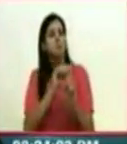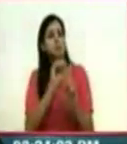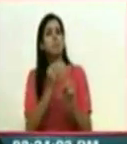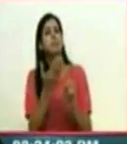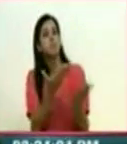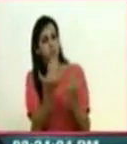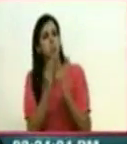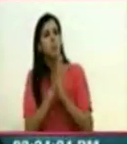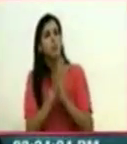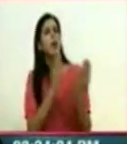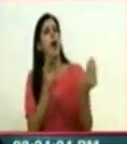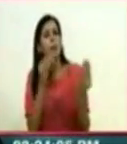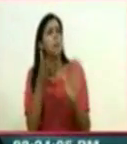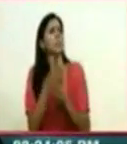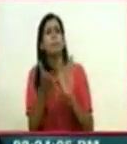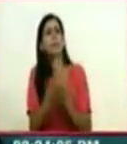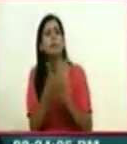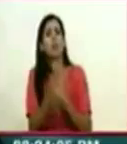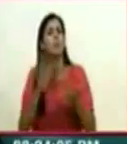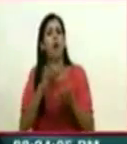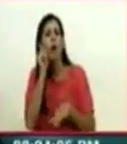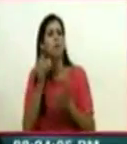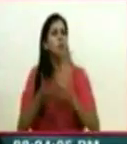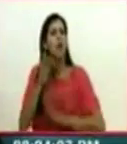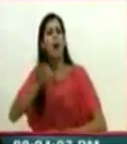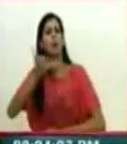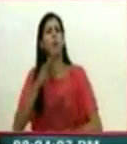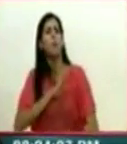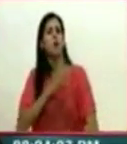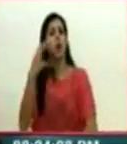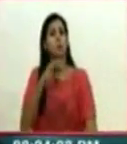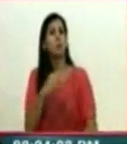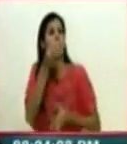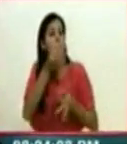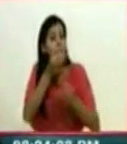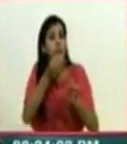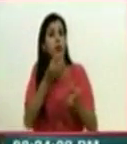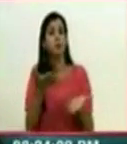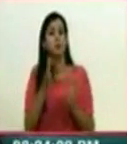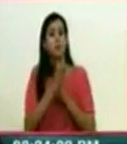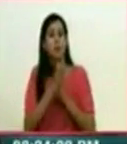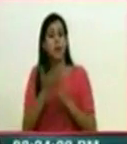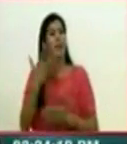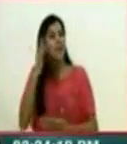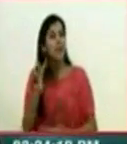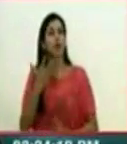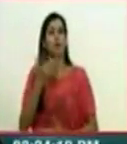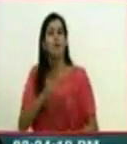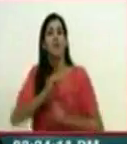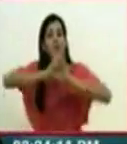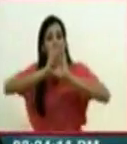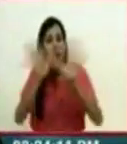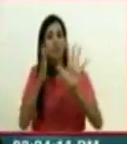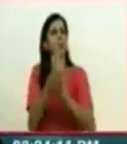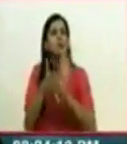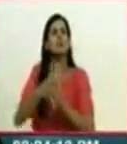pedir explicaciones. Yo espero que las explicaciones sean suficientes y muy claras sobre esta